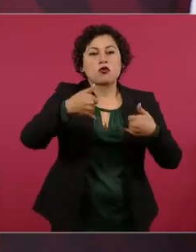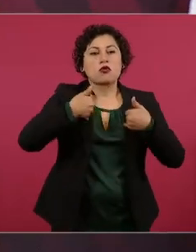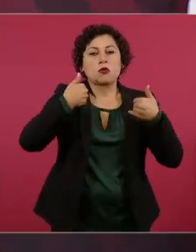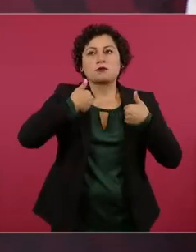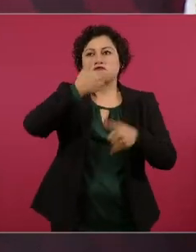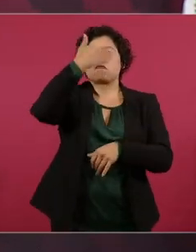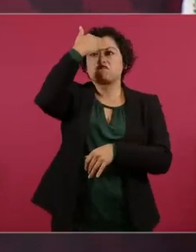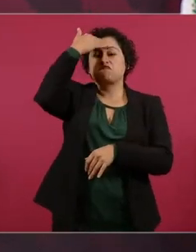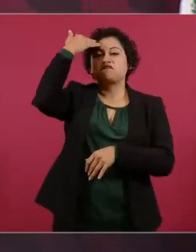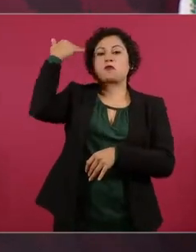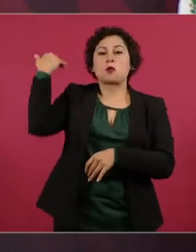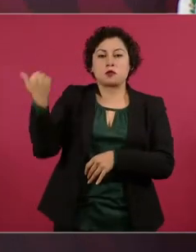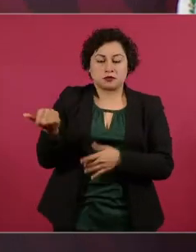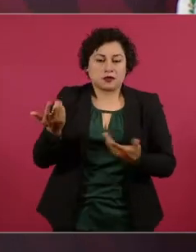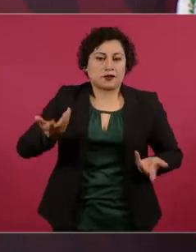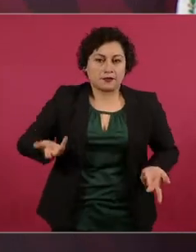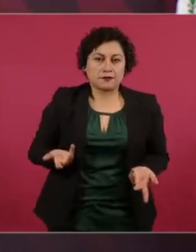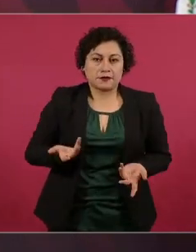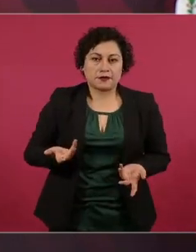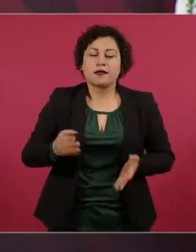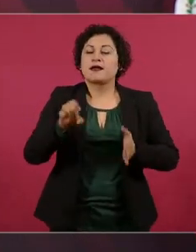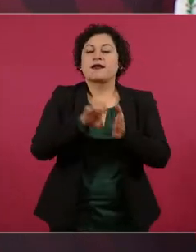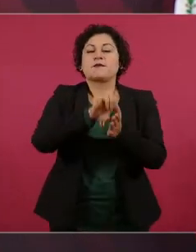joven, también los jóvenes ya